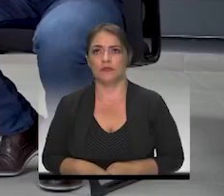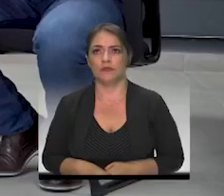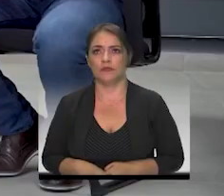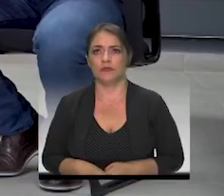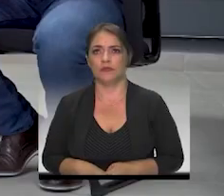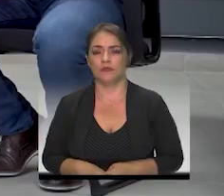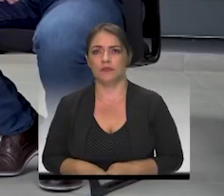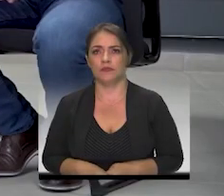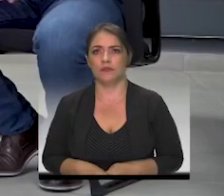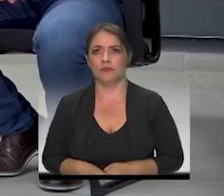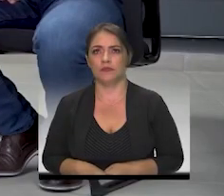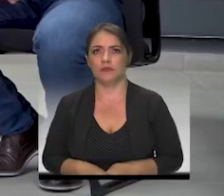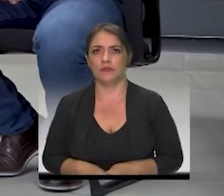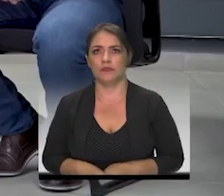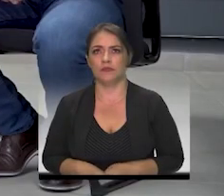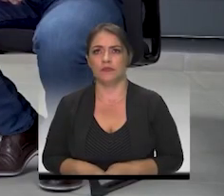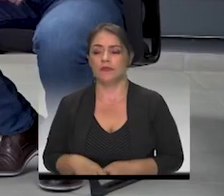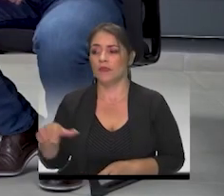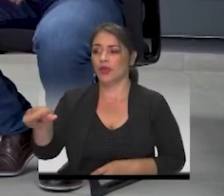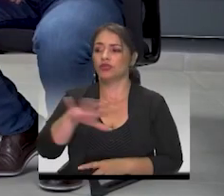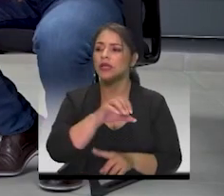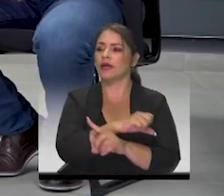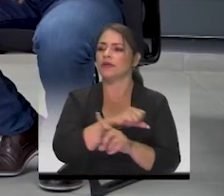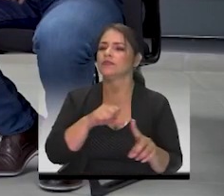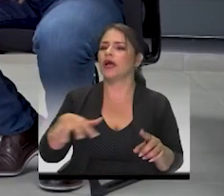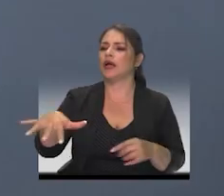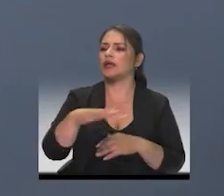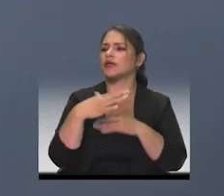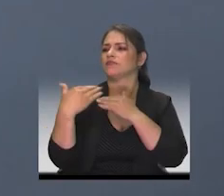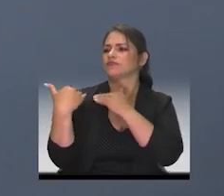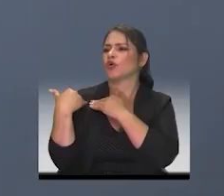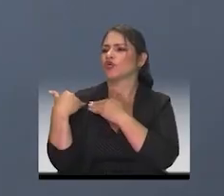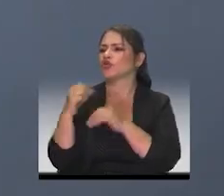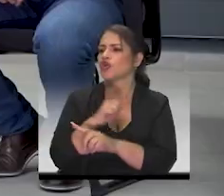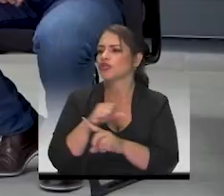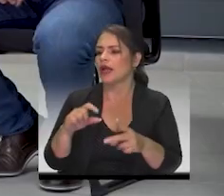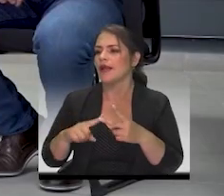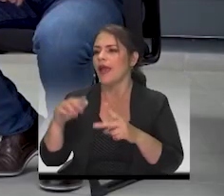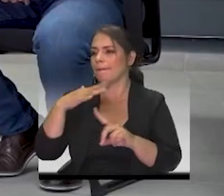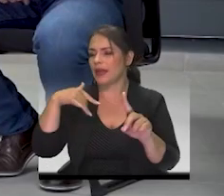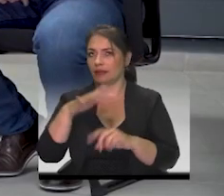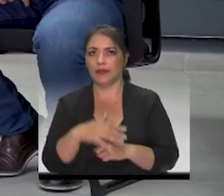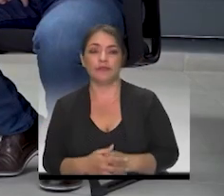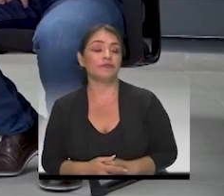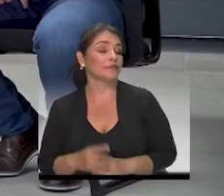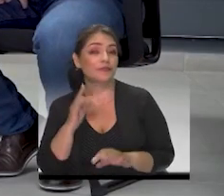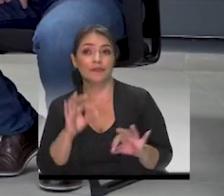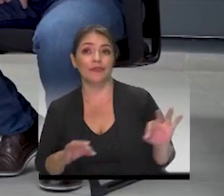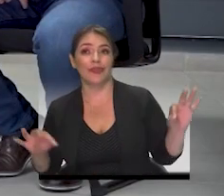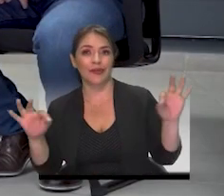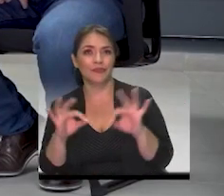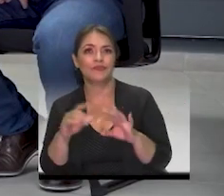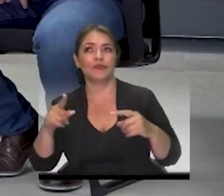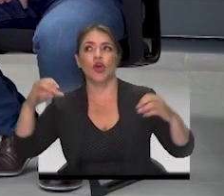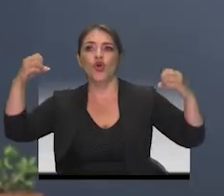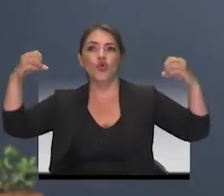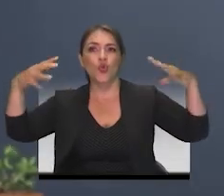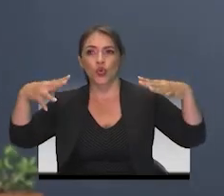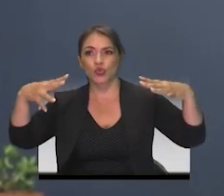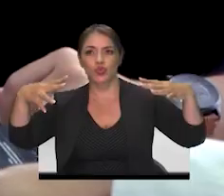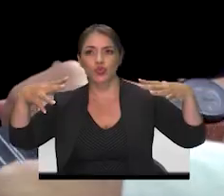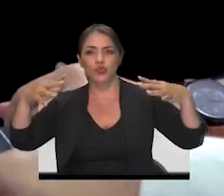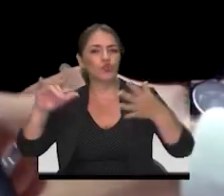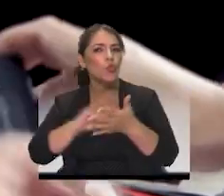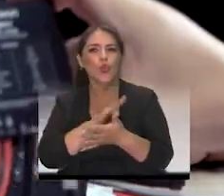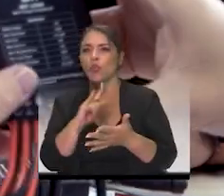Hablemos ahora un poco de cuál ha sido la responsabilidad social y ambiental de la empresa. La más importante aquí, y es que nuestras luminarias,